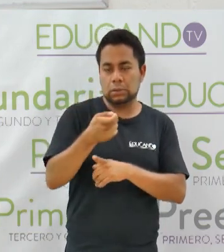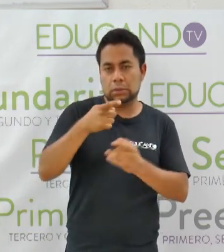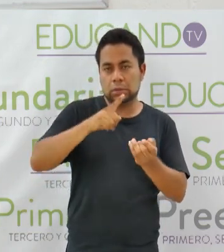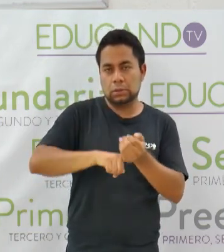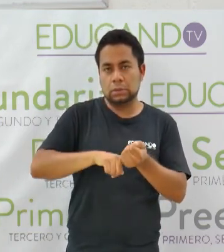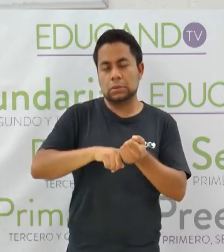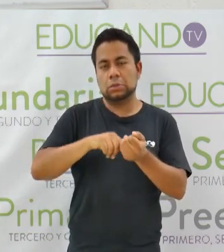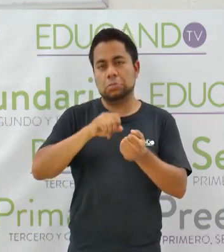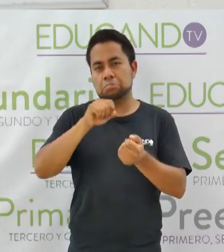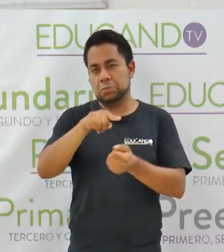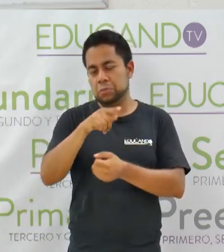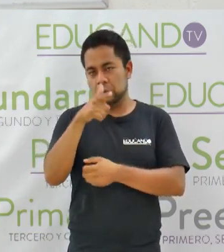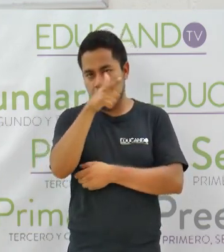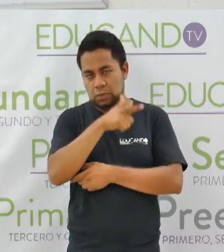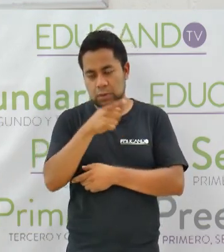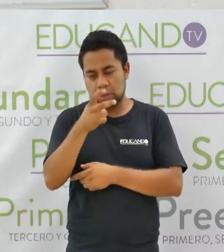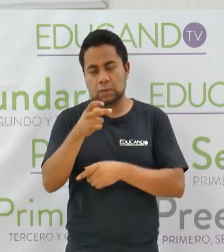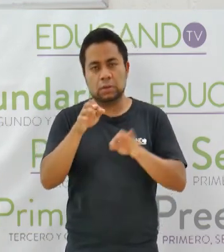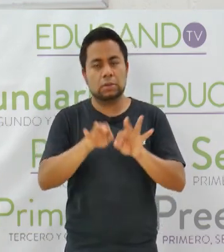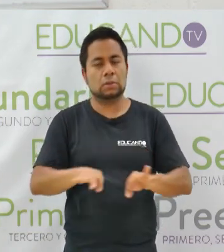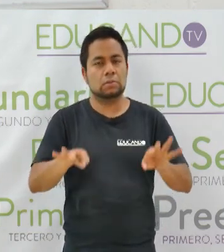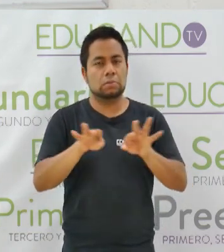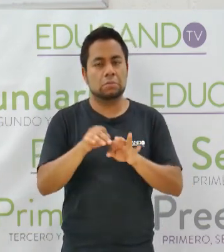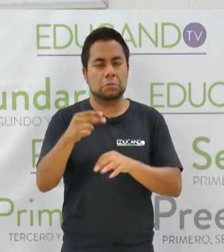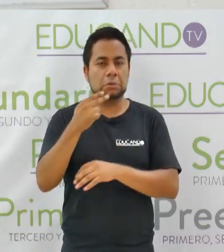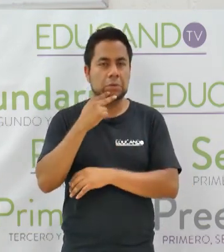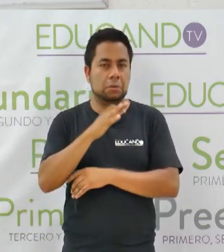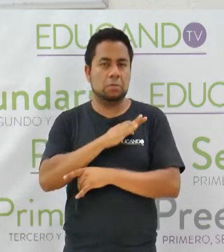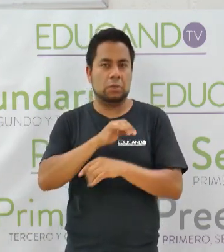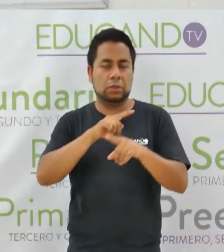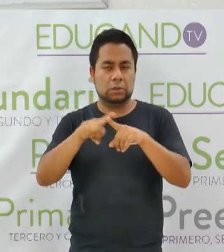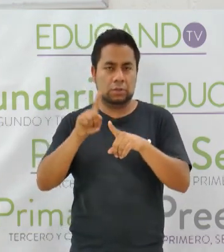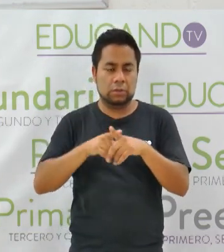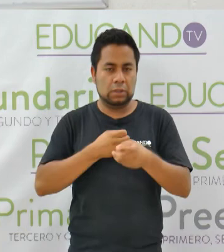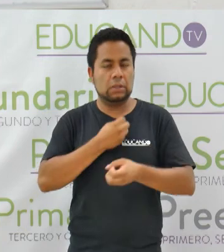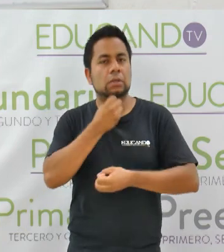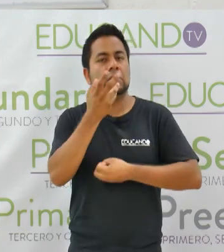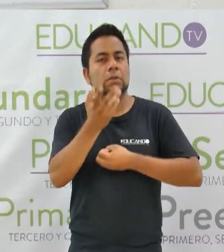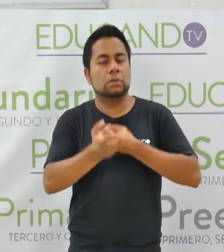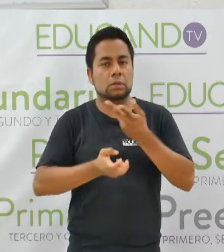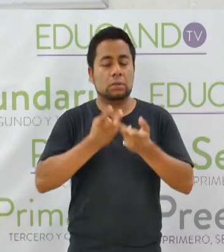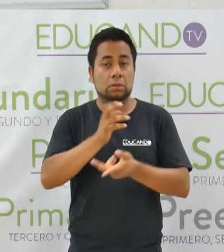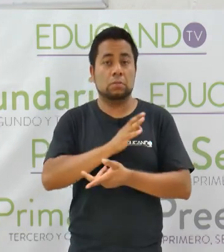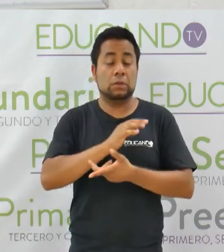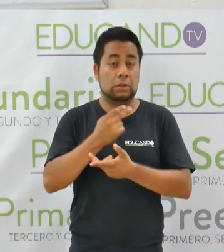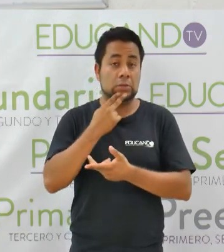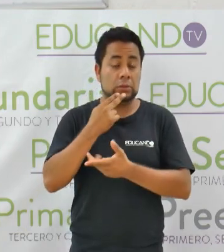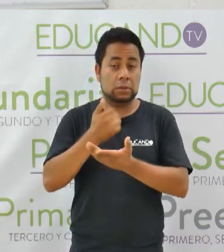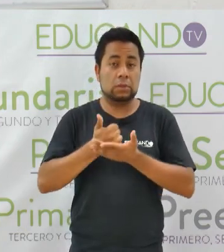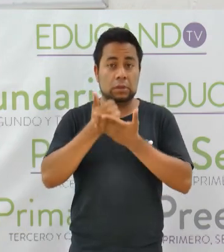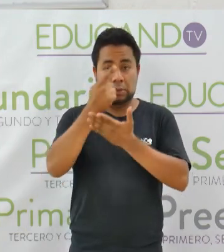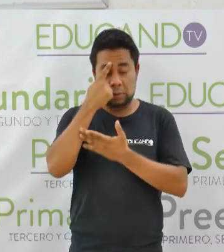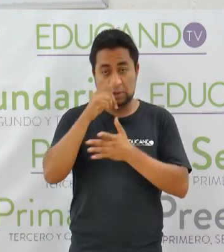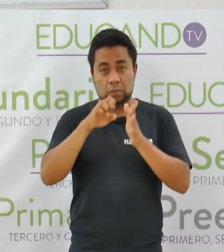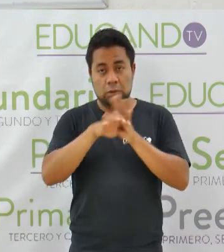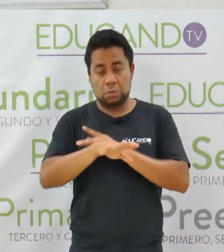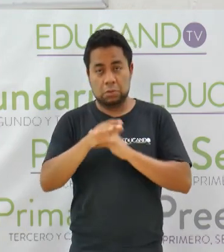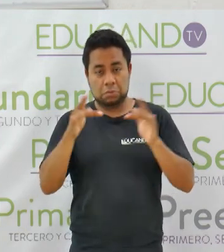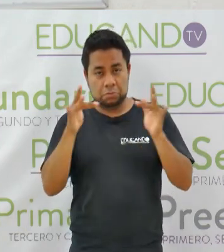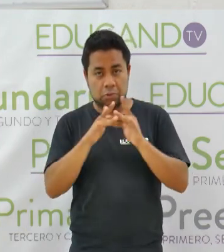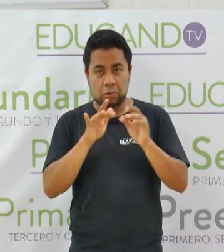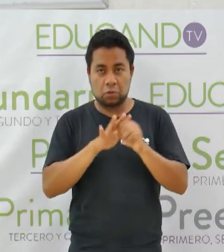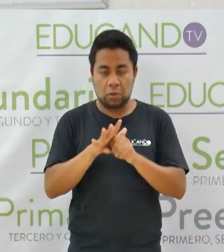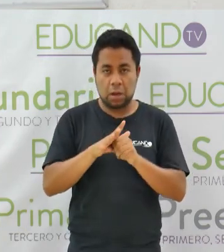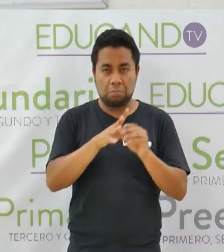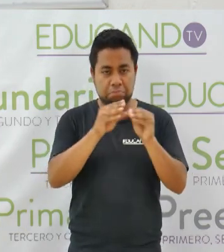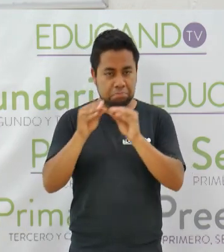significado dentro del mismo lenguaje. Es importante que tú puedas utilizar estas expresiones y estas te puedan servir para poder entablar